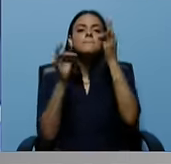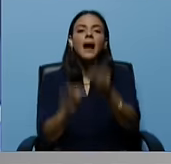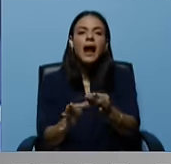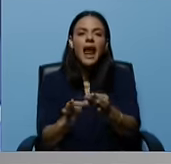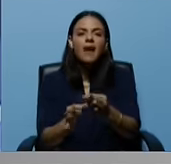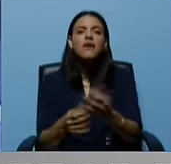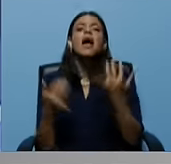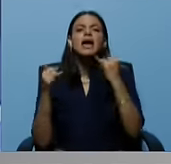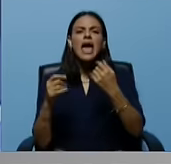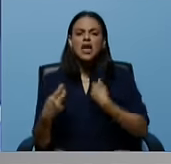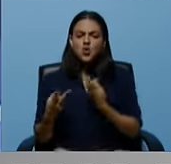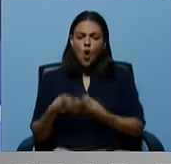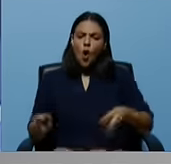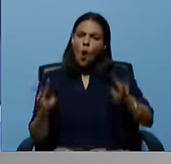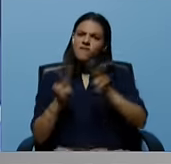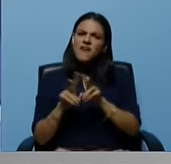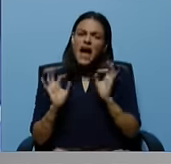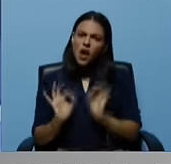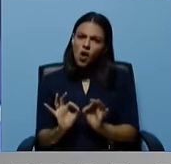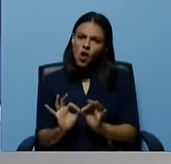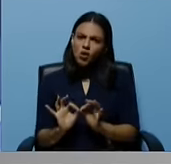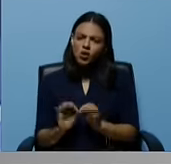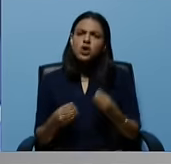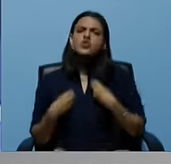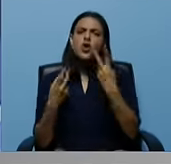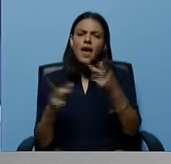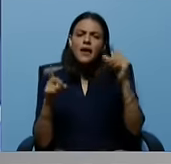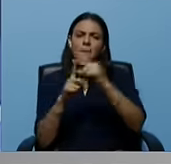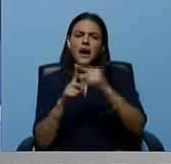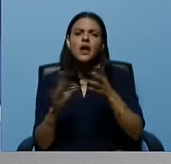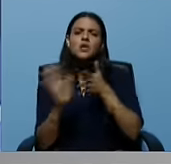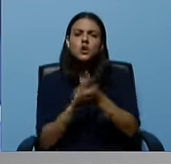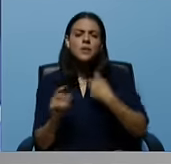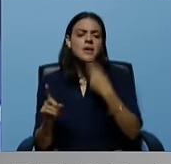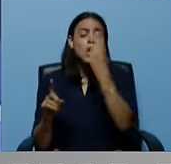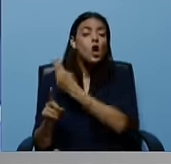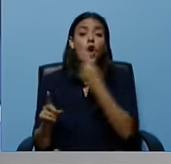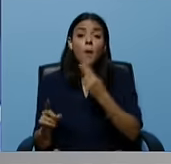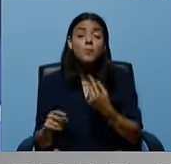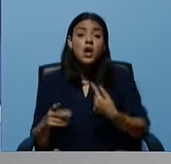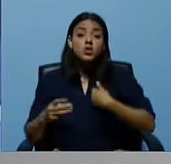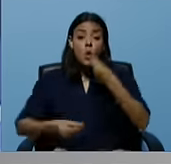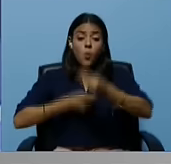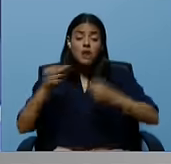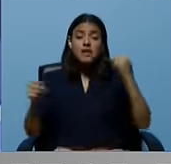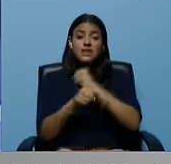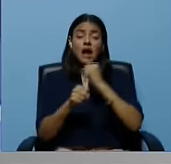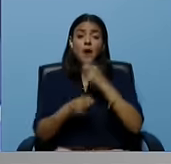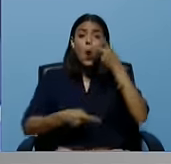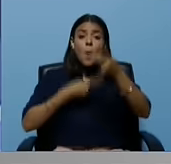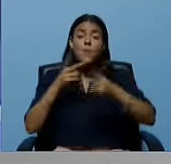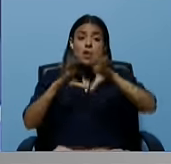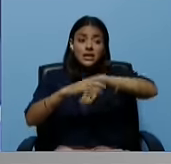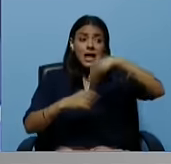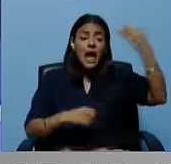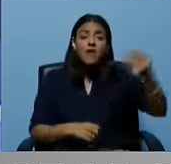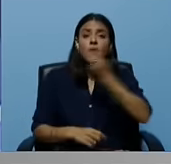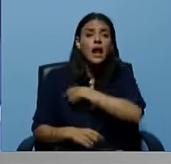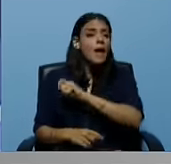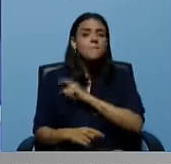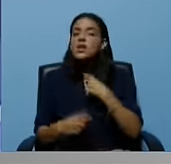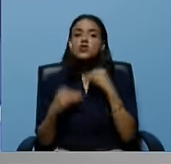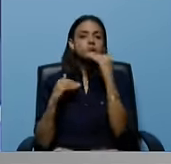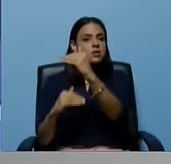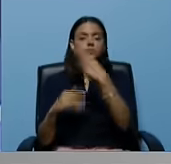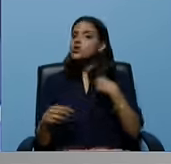la decencia. Dejo constancia de mi compromiso de que mi actividad pública fuera de Venezuela será